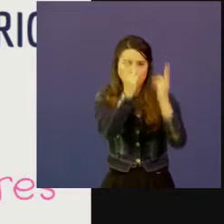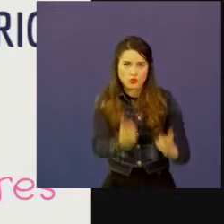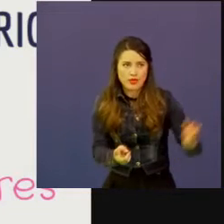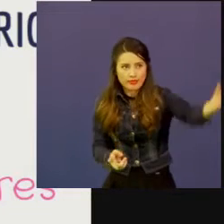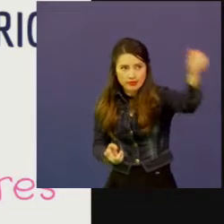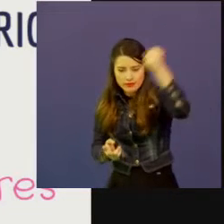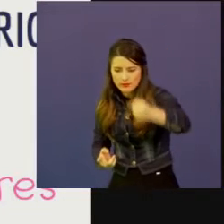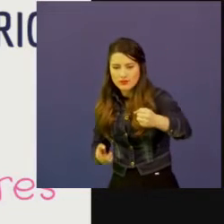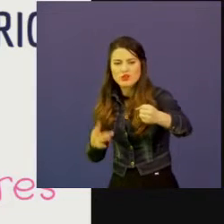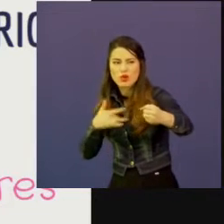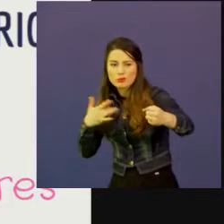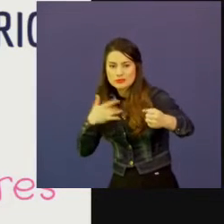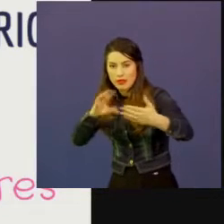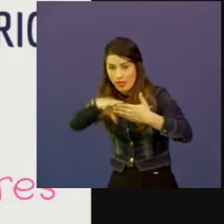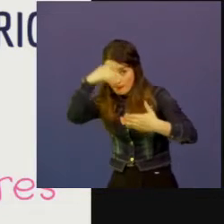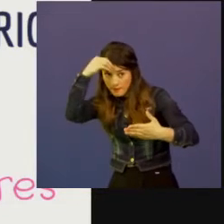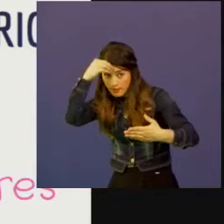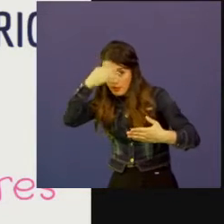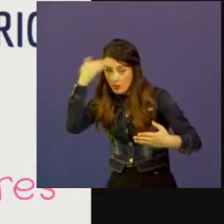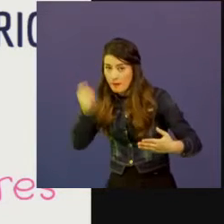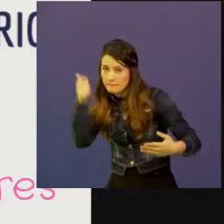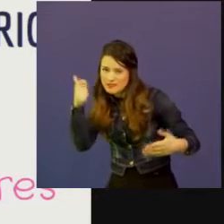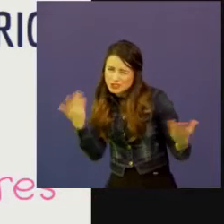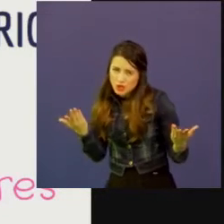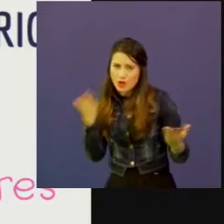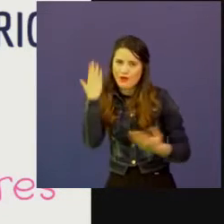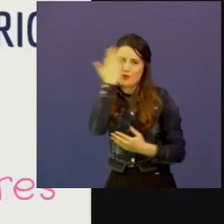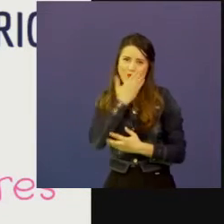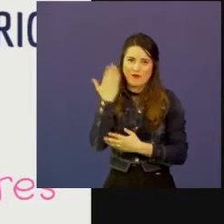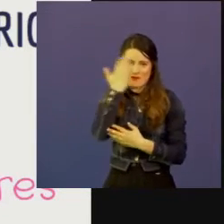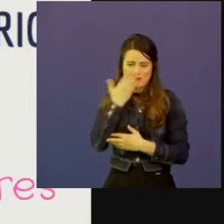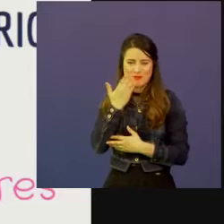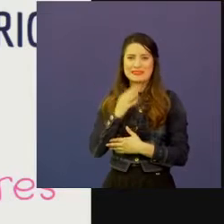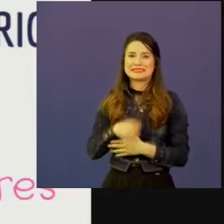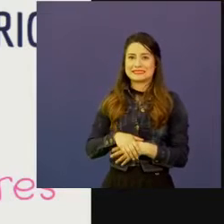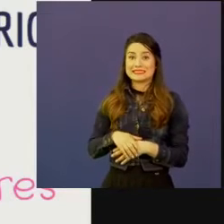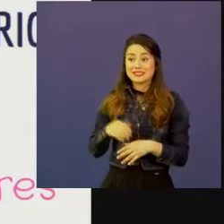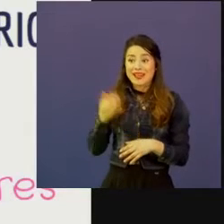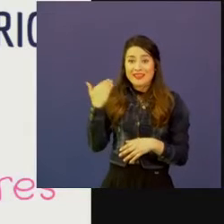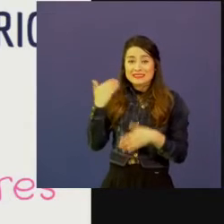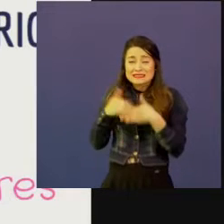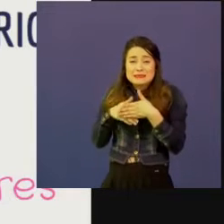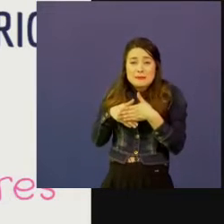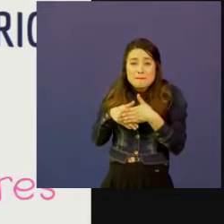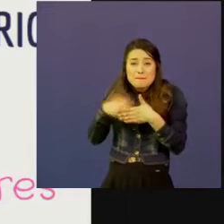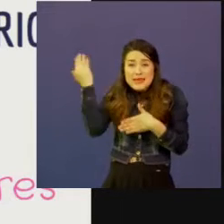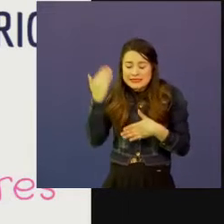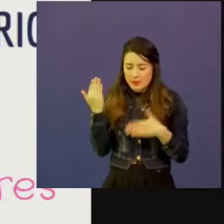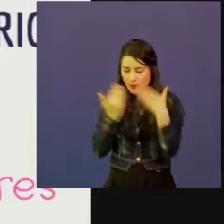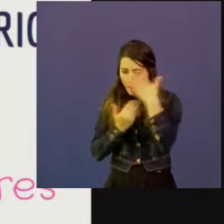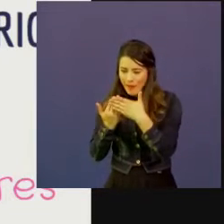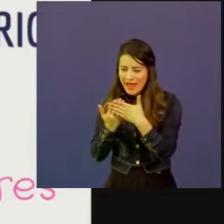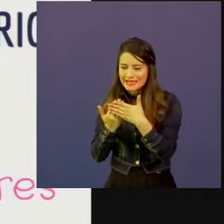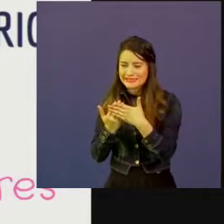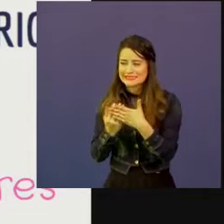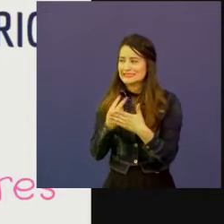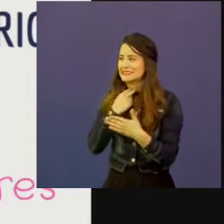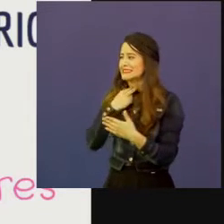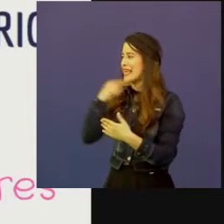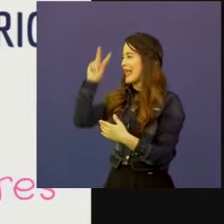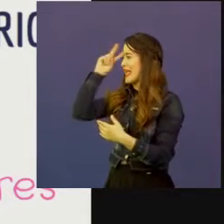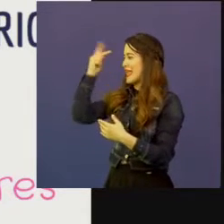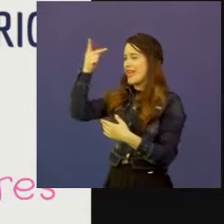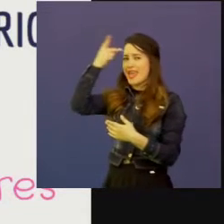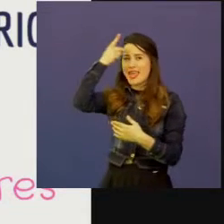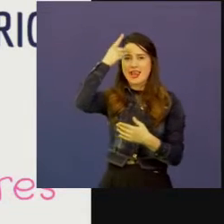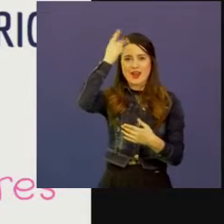en el aprendizaje. Al inicio, cuando comenzamos la experiencia, nos encontramos con varias dificultades porque muchos profesores pues,